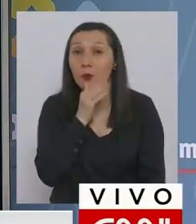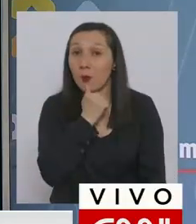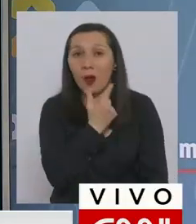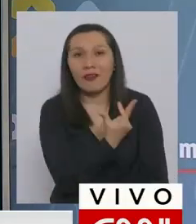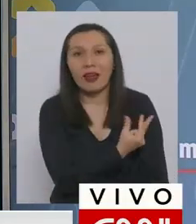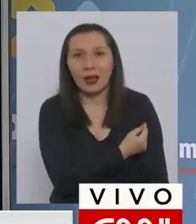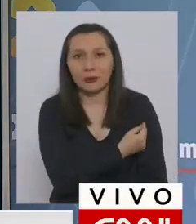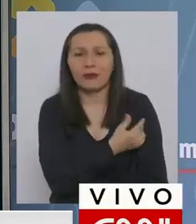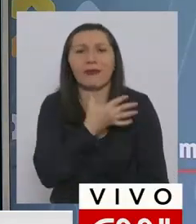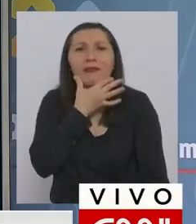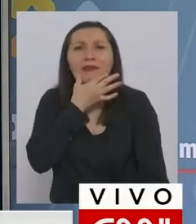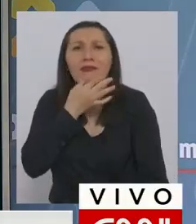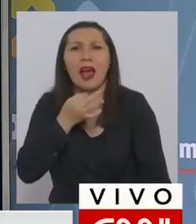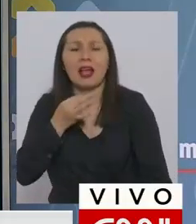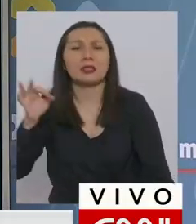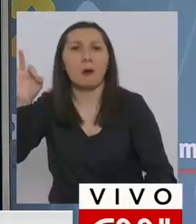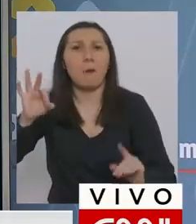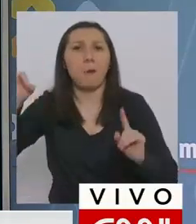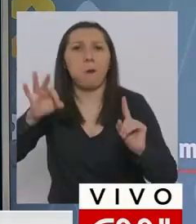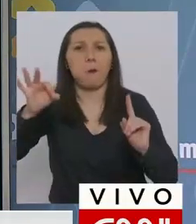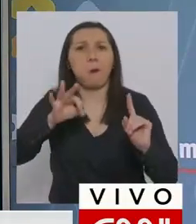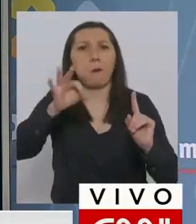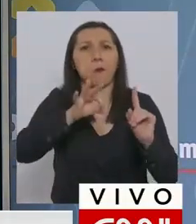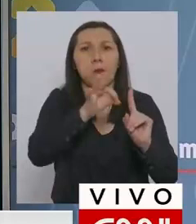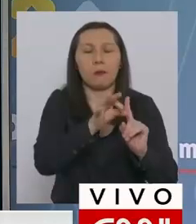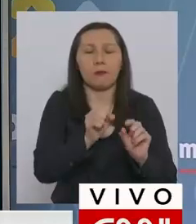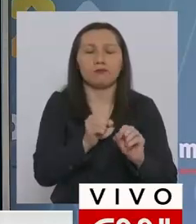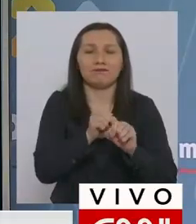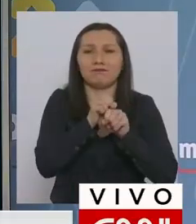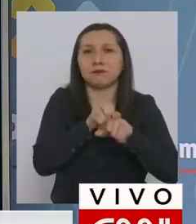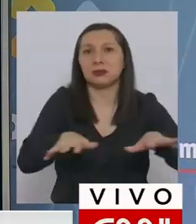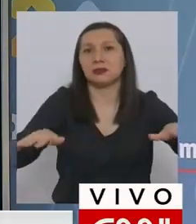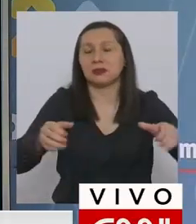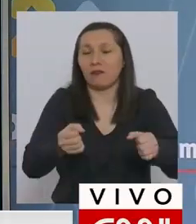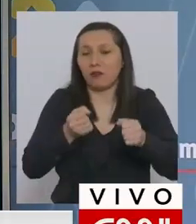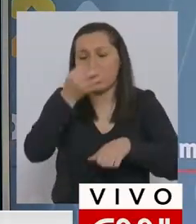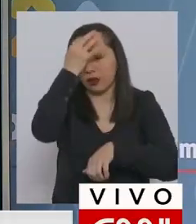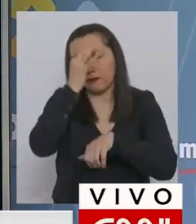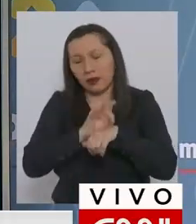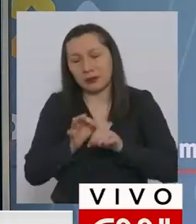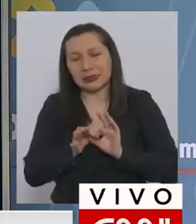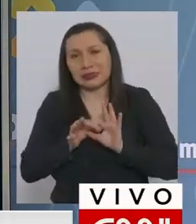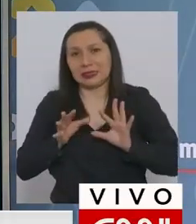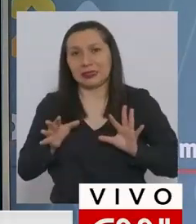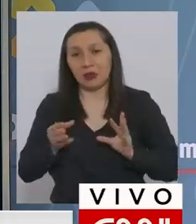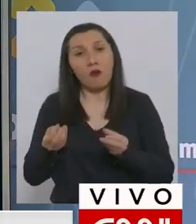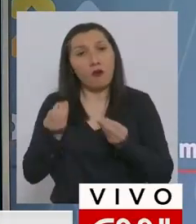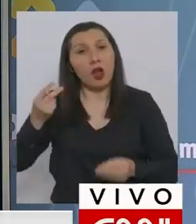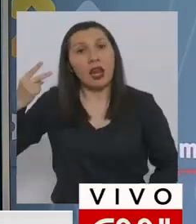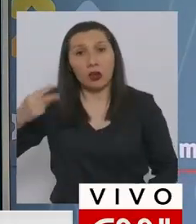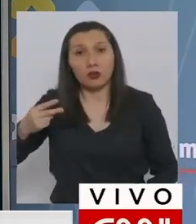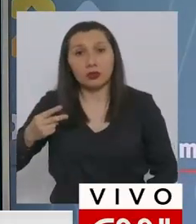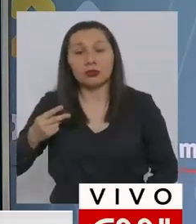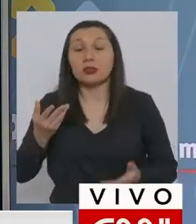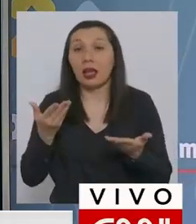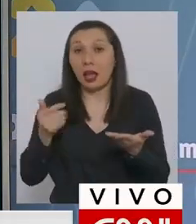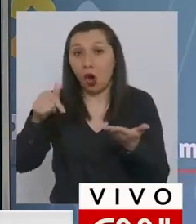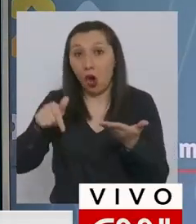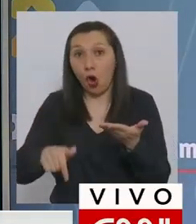y la semana siguiente 5. Desde entonces los casos de SIM se han mantenido entre 0 y 4 casos